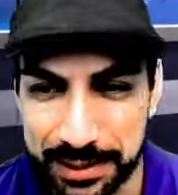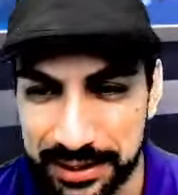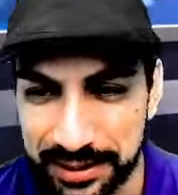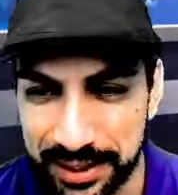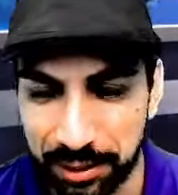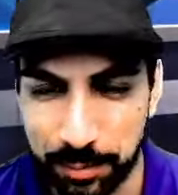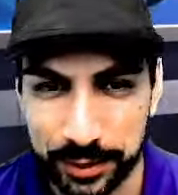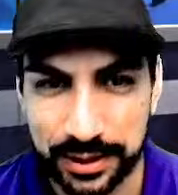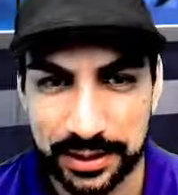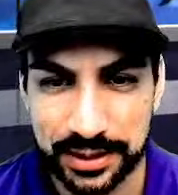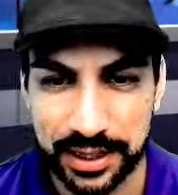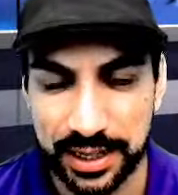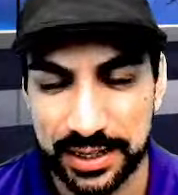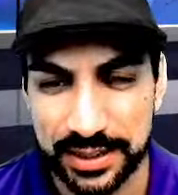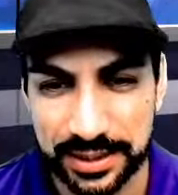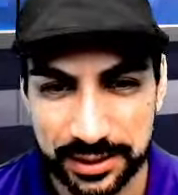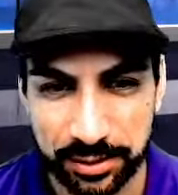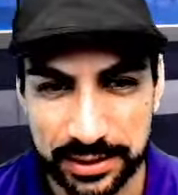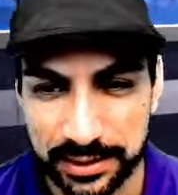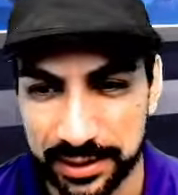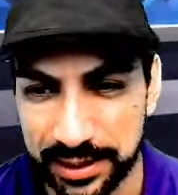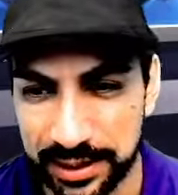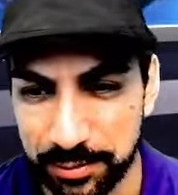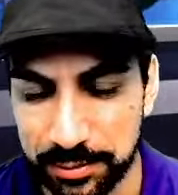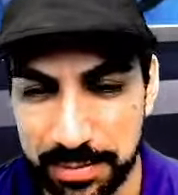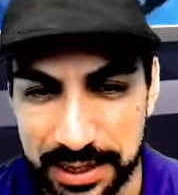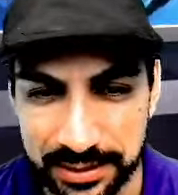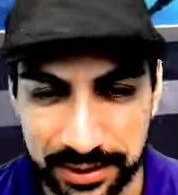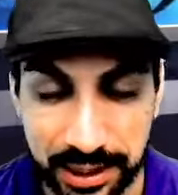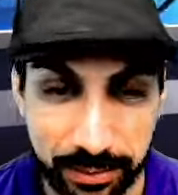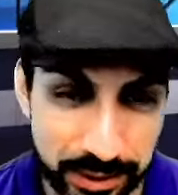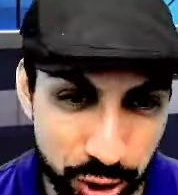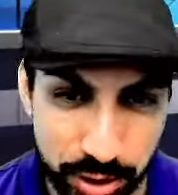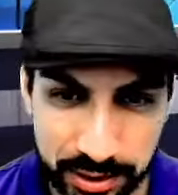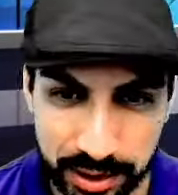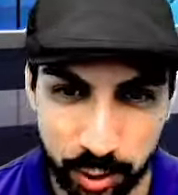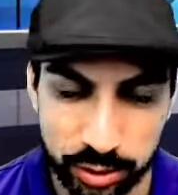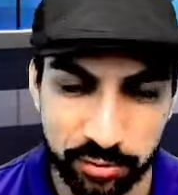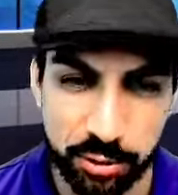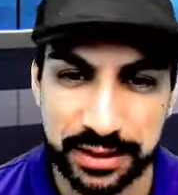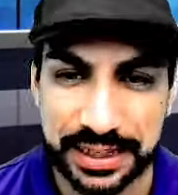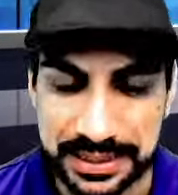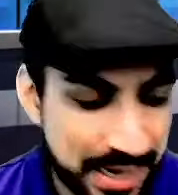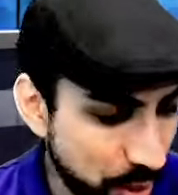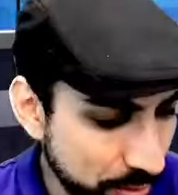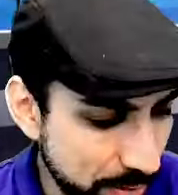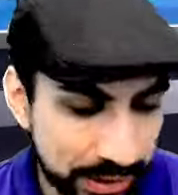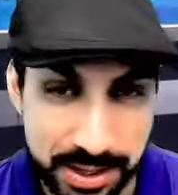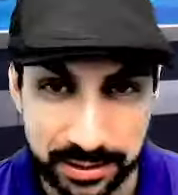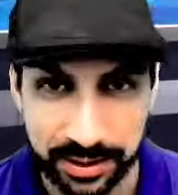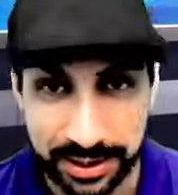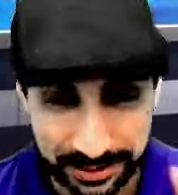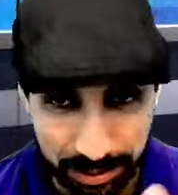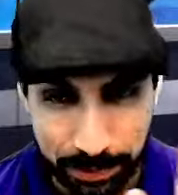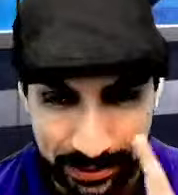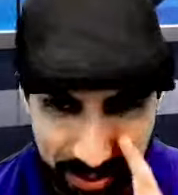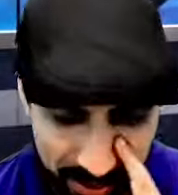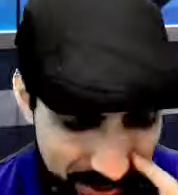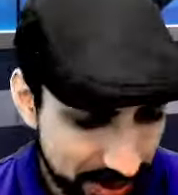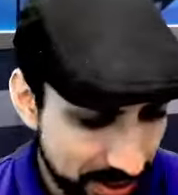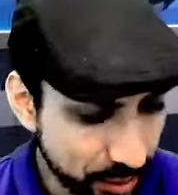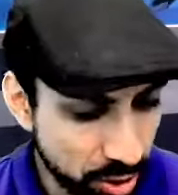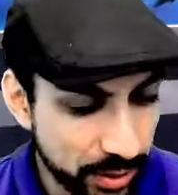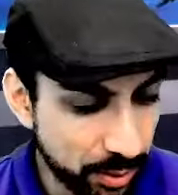Y también, algo importante es que es de las sesiones con más intervenciones, incluso se fueron a tercera ronda. Imagínense, la semana